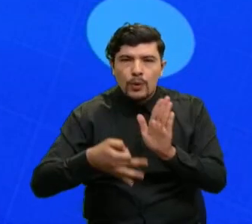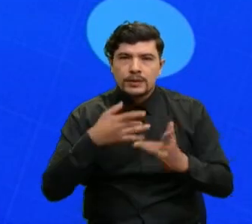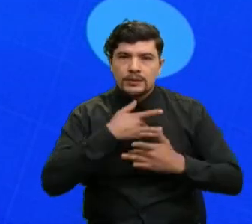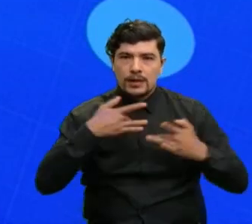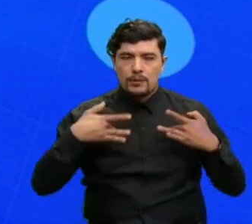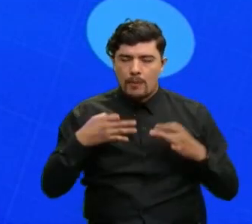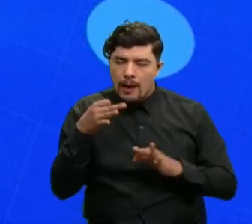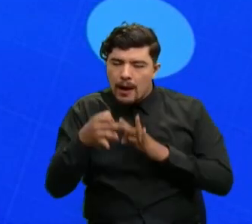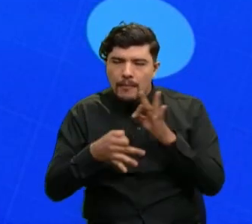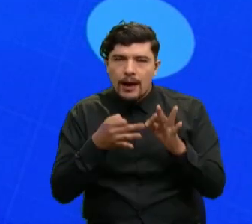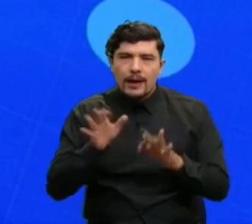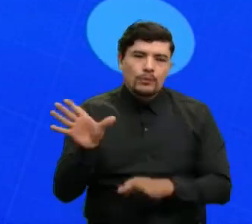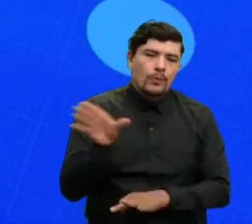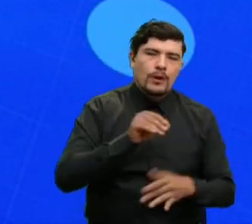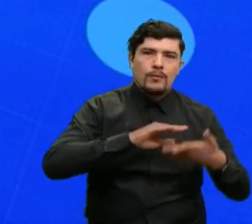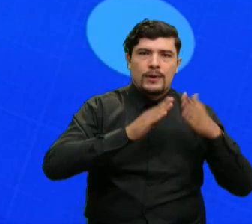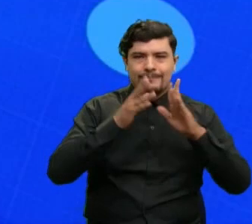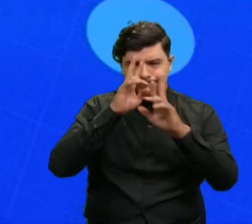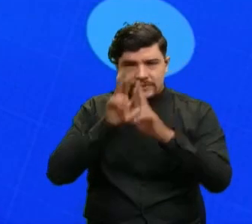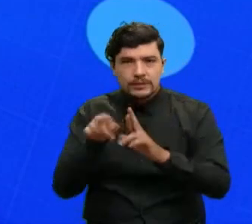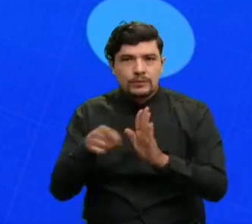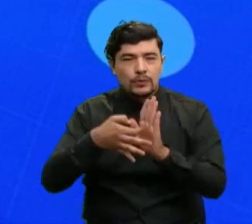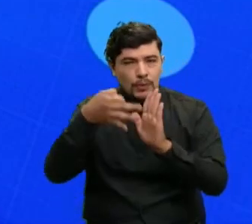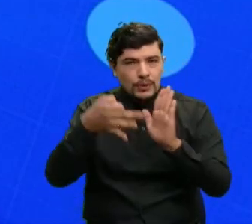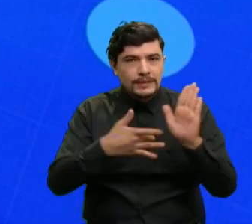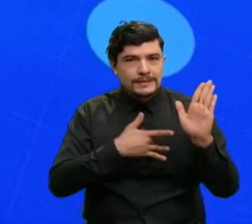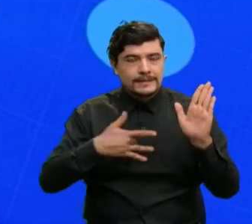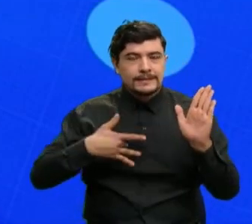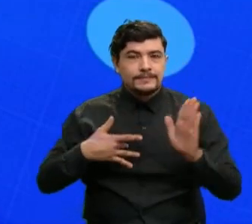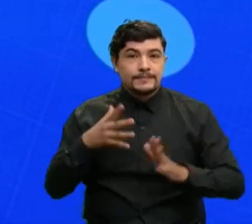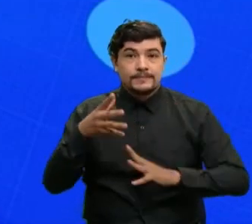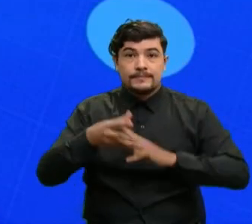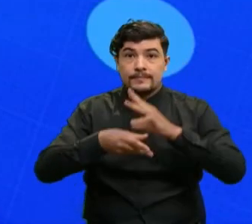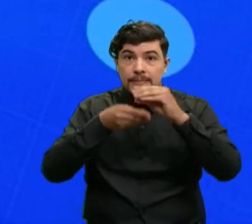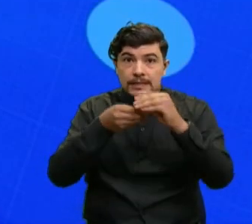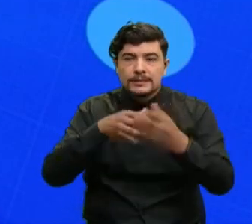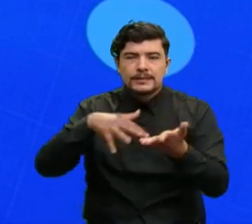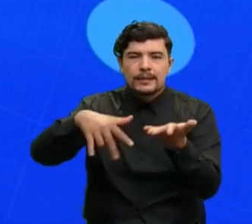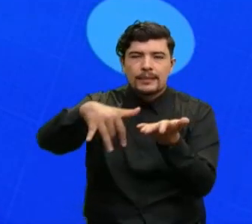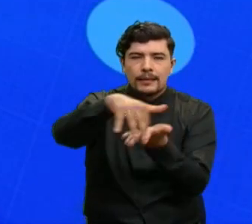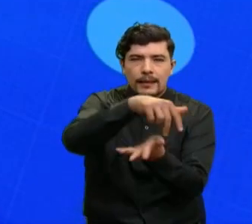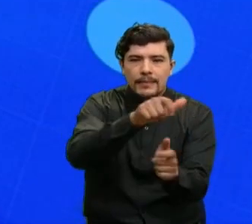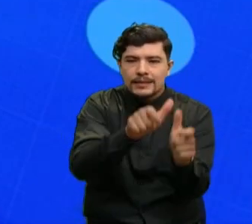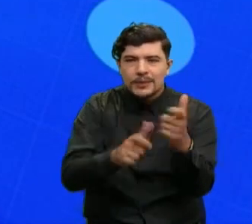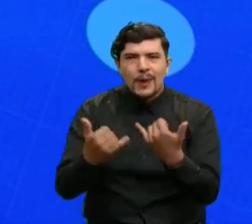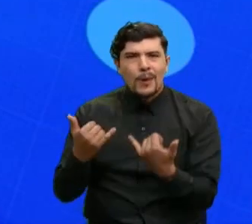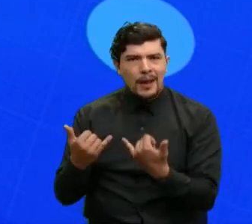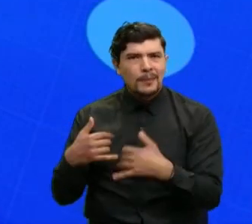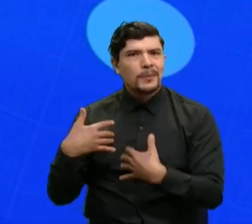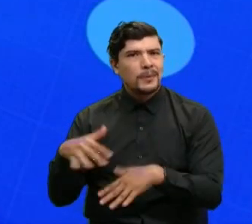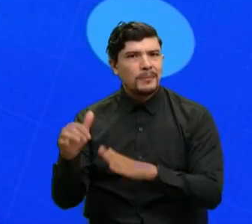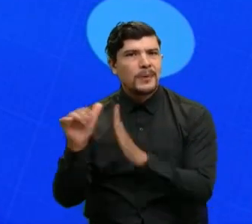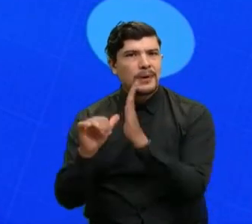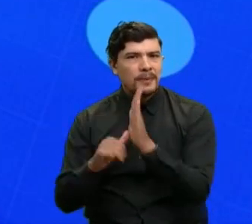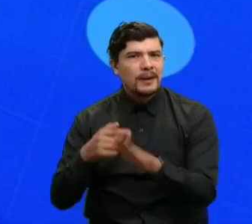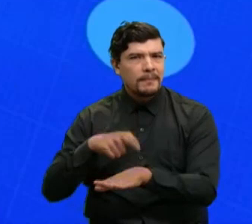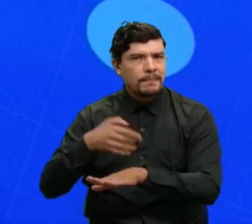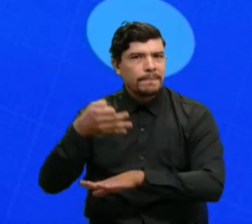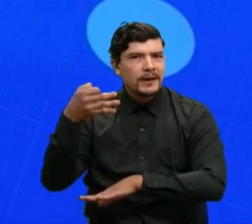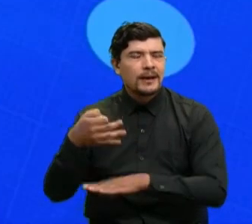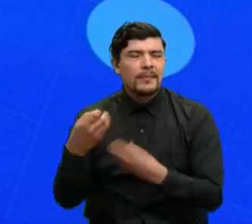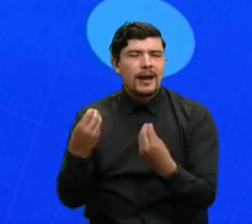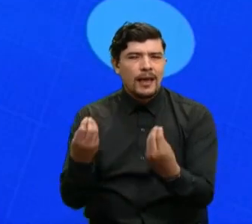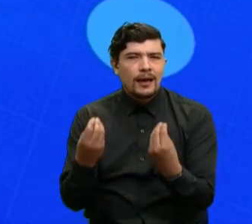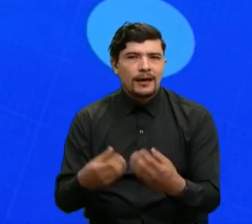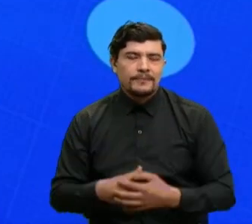más esas normas, pero también un mensaje muy importante a los santandereanos, y qué bueno y oportuno es este programa para poder